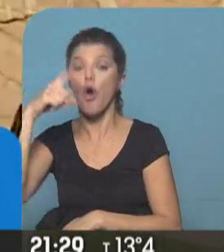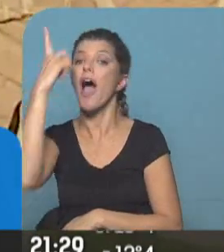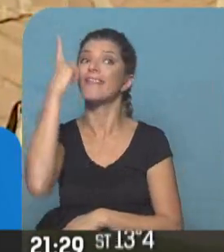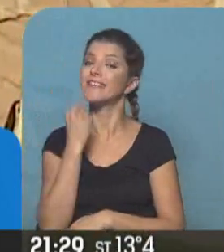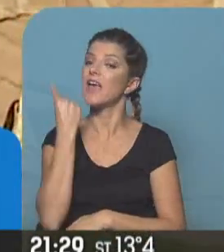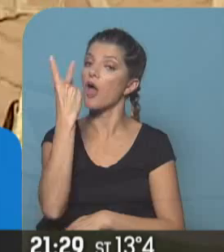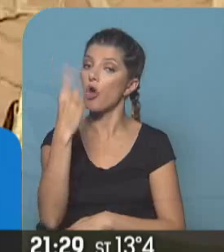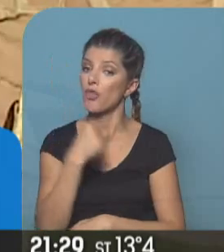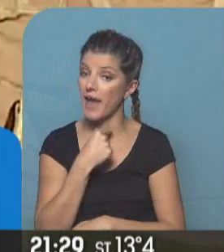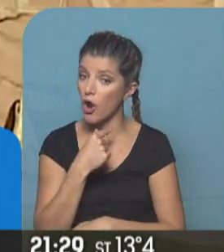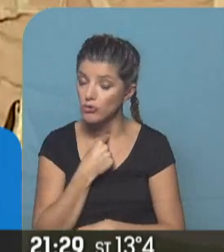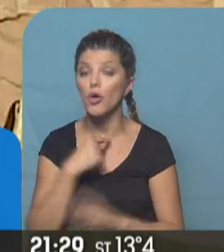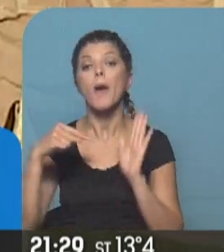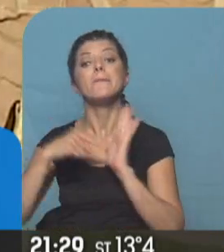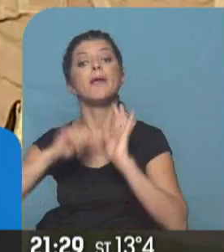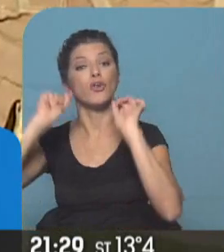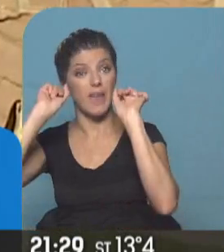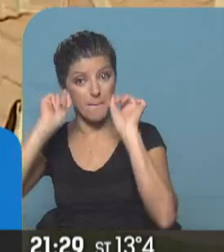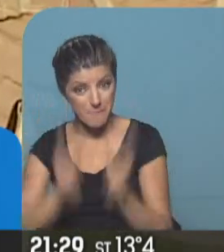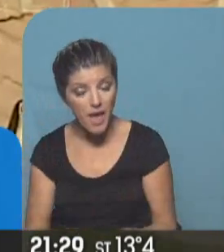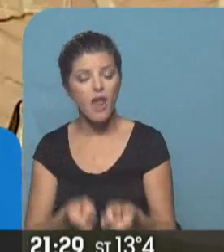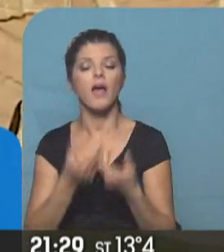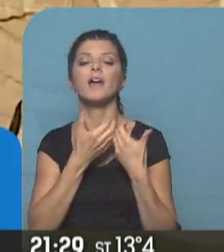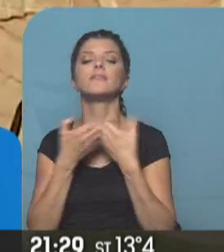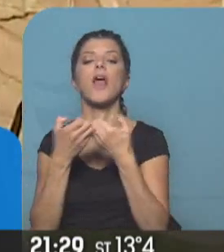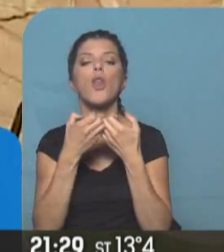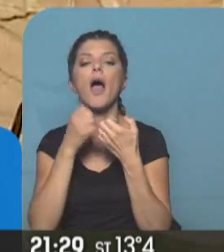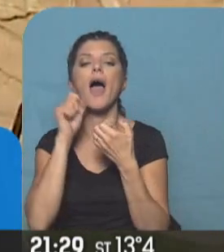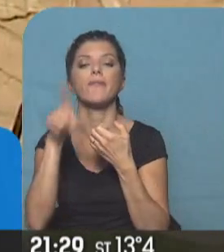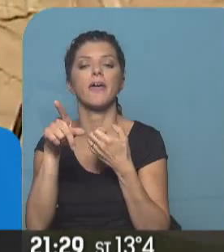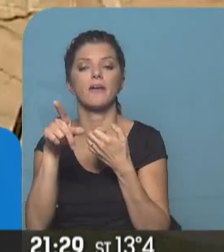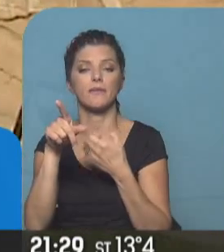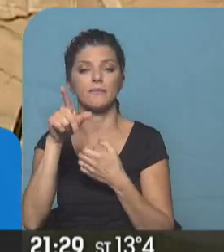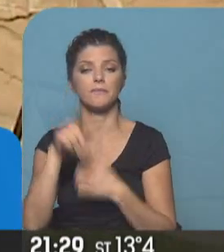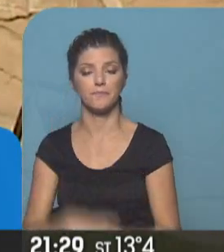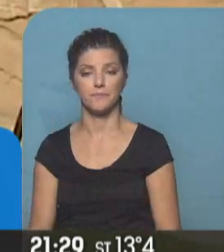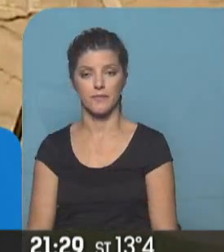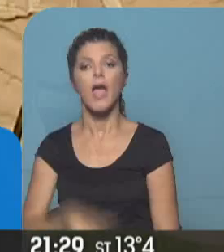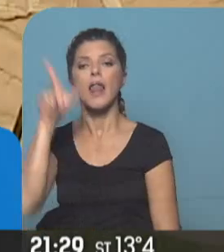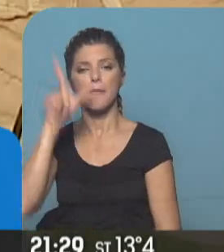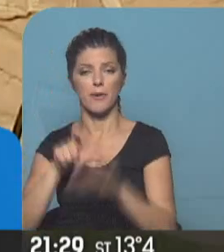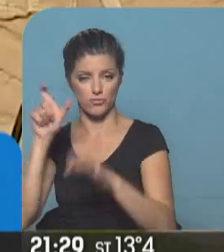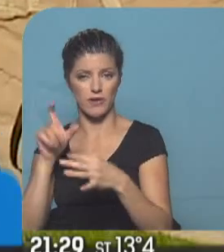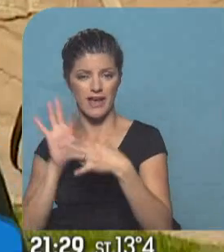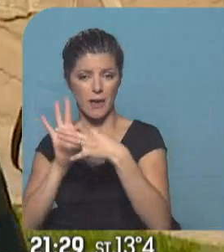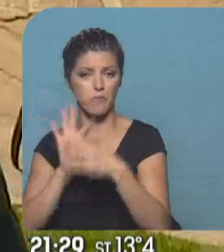que están los celulares de las personas vinculadas al hecho de la desaparición